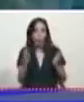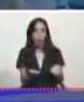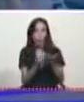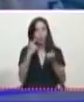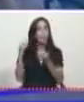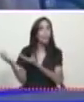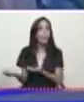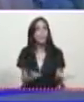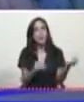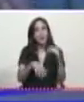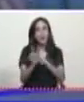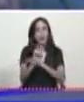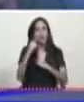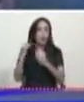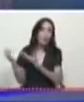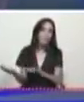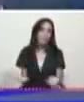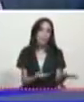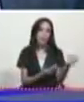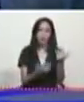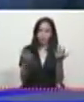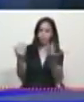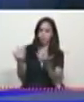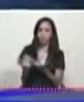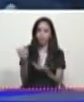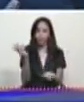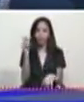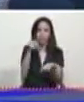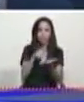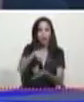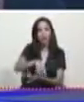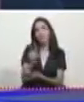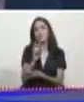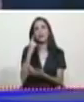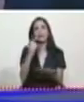Bienvenidos a Venezuela. Ven, Venezuela. Ven.